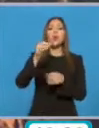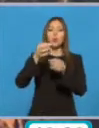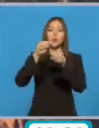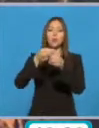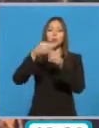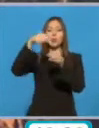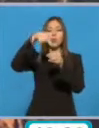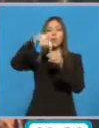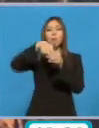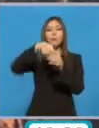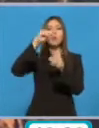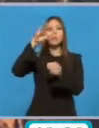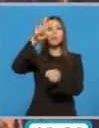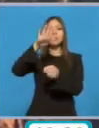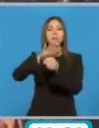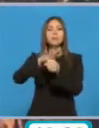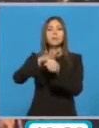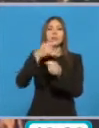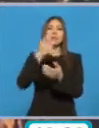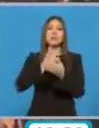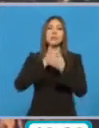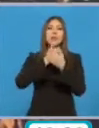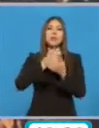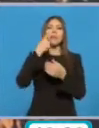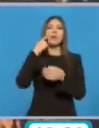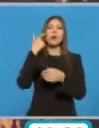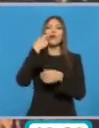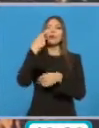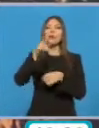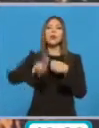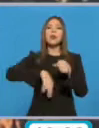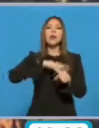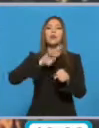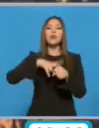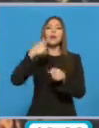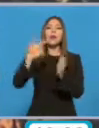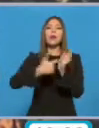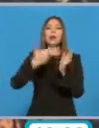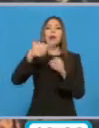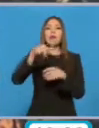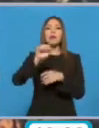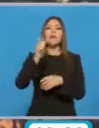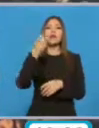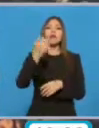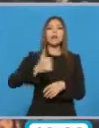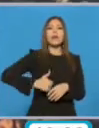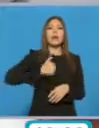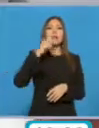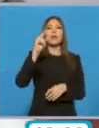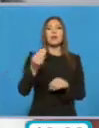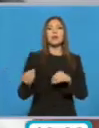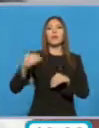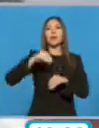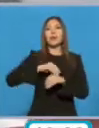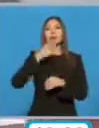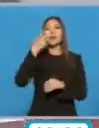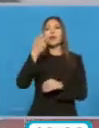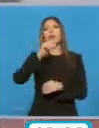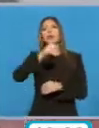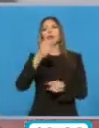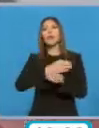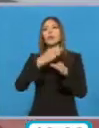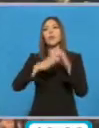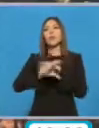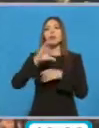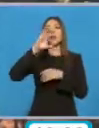piel y la hidratación natural de tu piel, pues está aprovechando. No le estás agrediendo y no es el típico producto